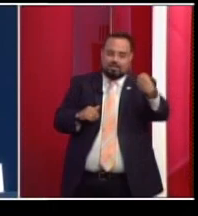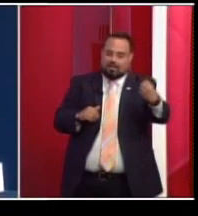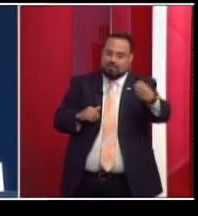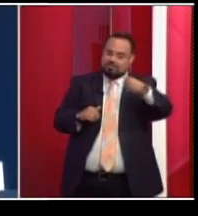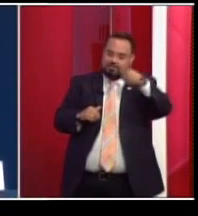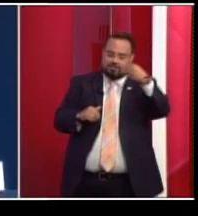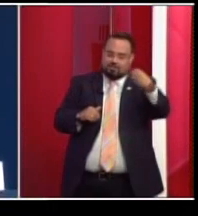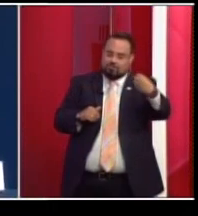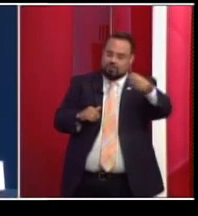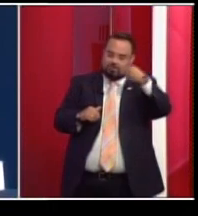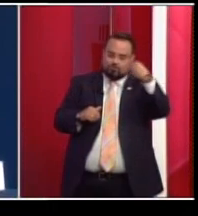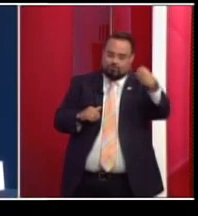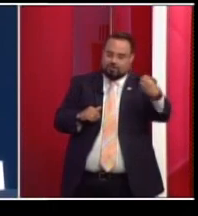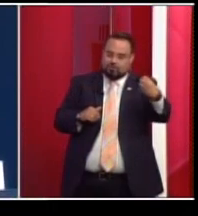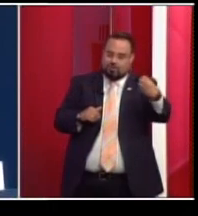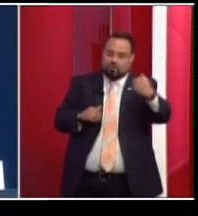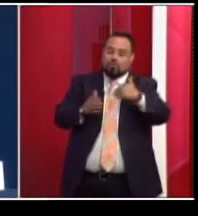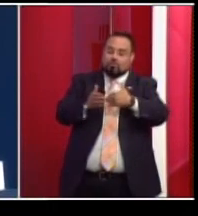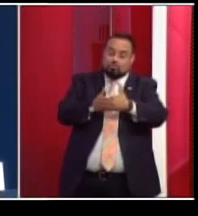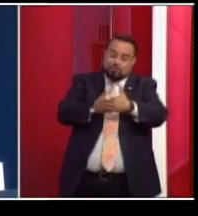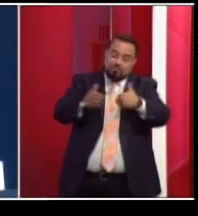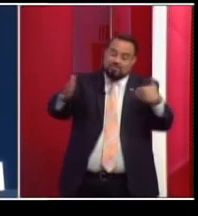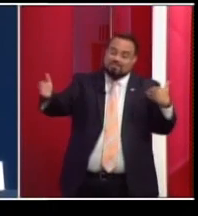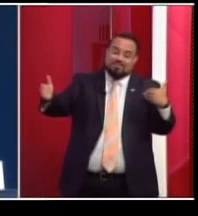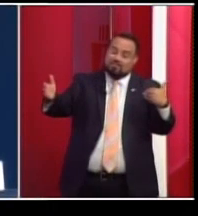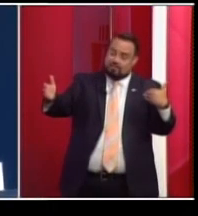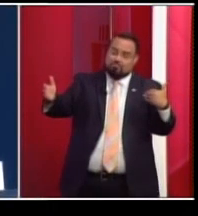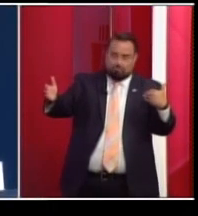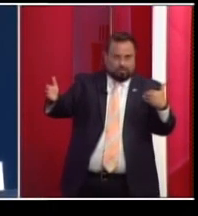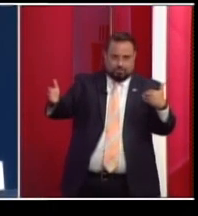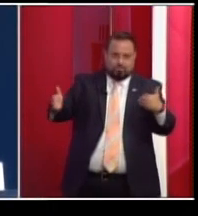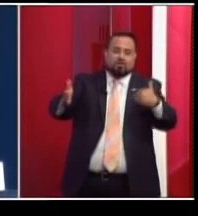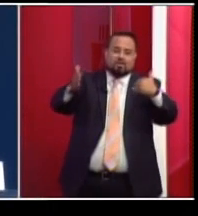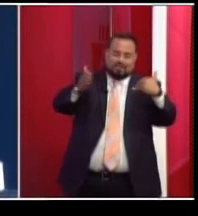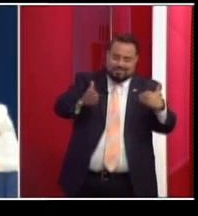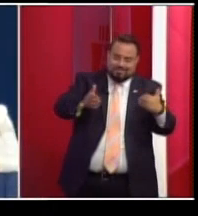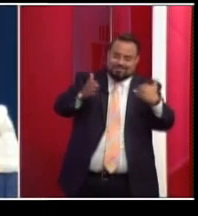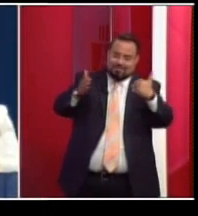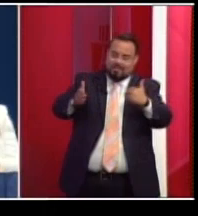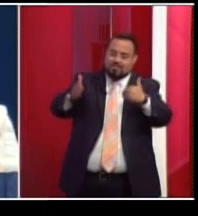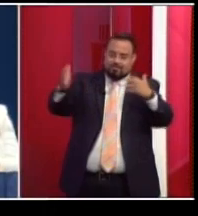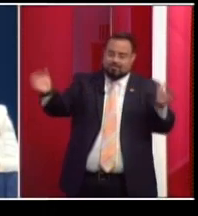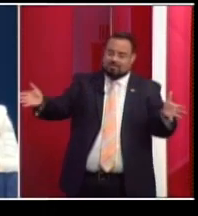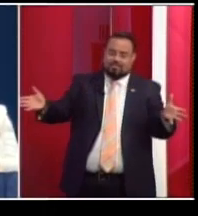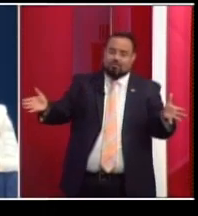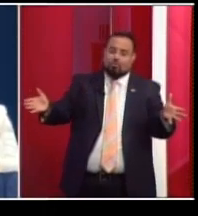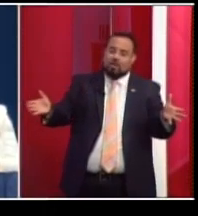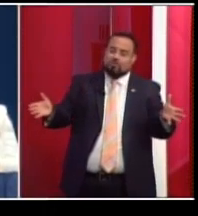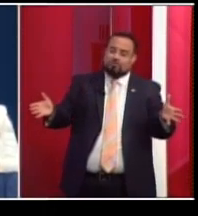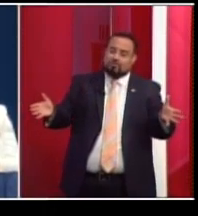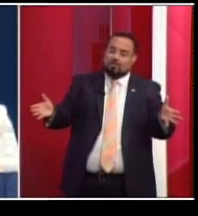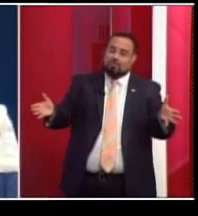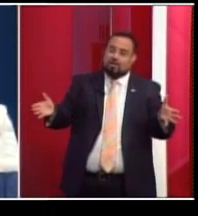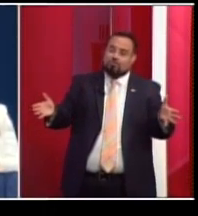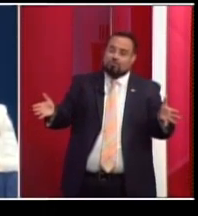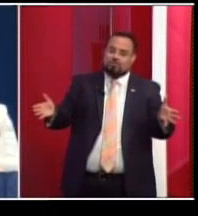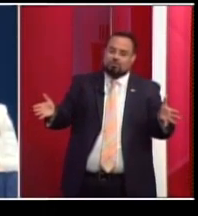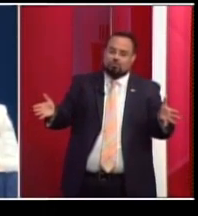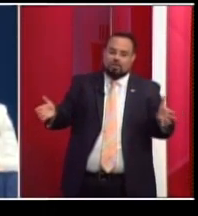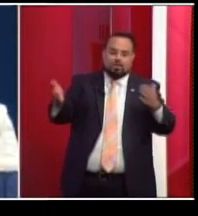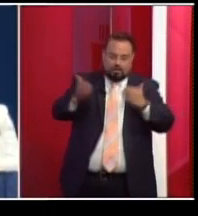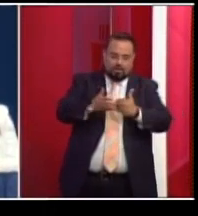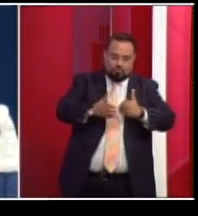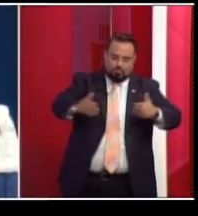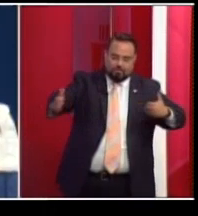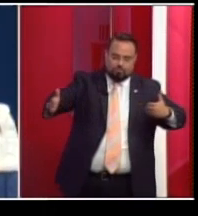el enganche ya sea de una vez o fraccionado muchas veces en el tiempo porque son 15 20 25 años de estar pagando de